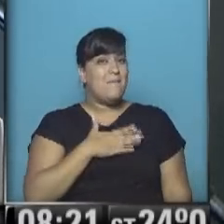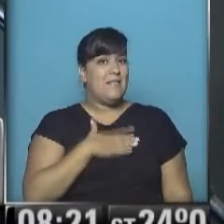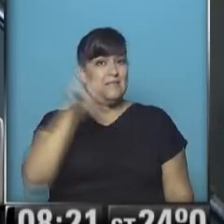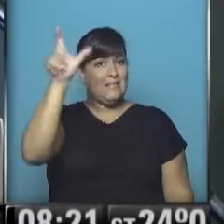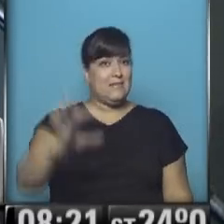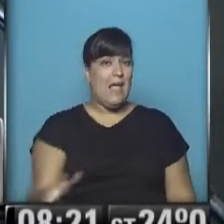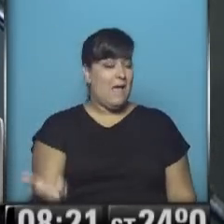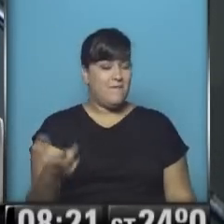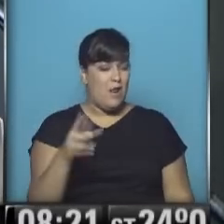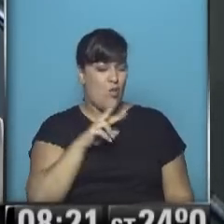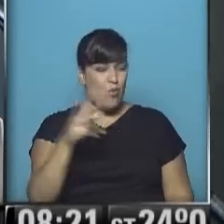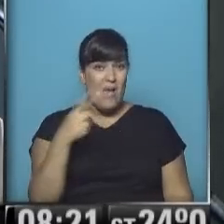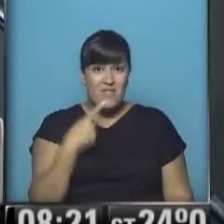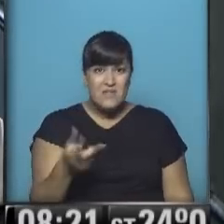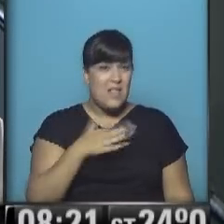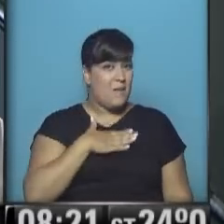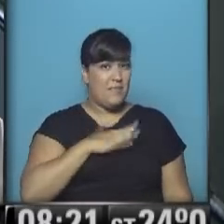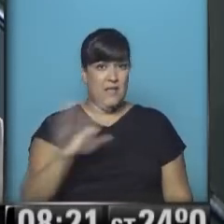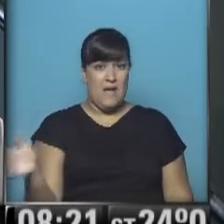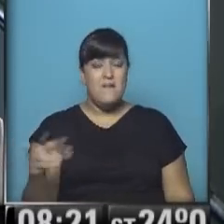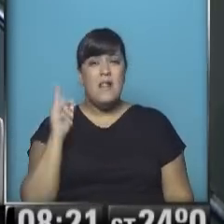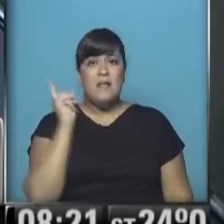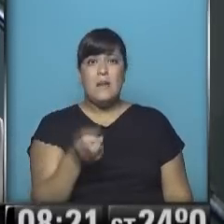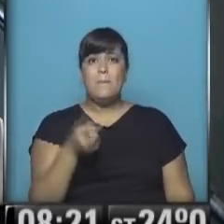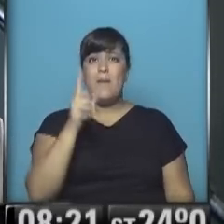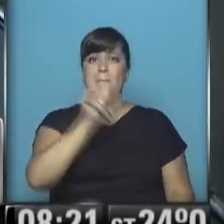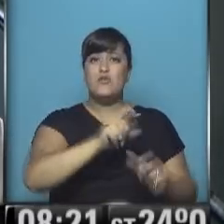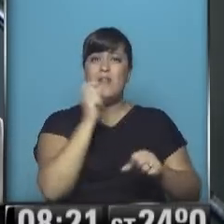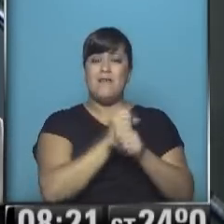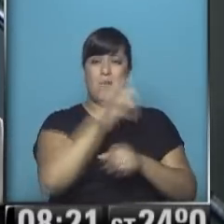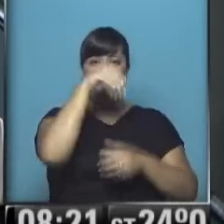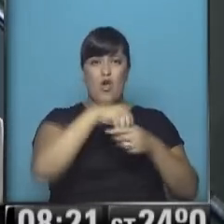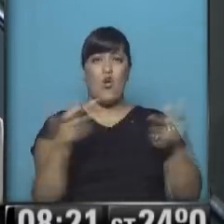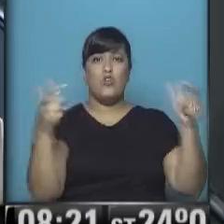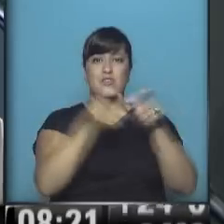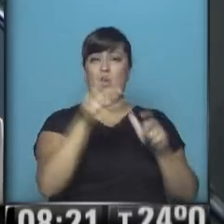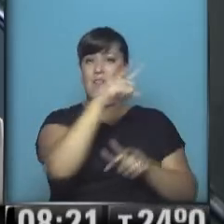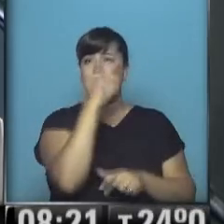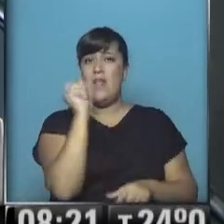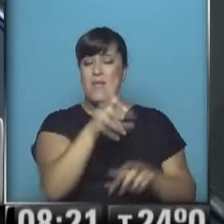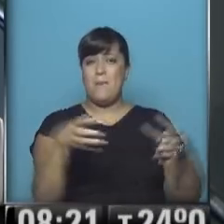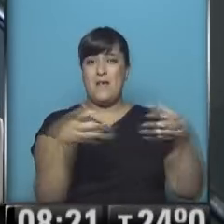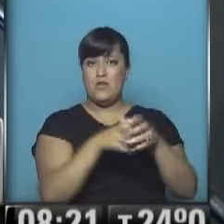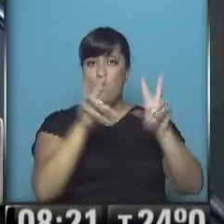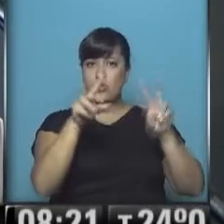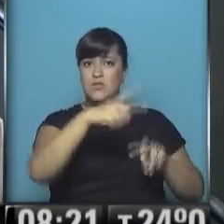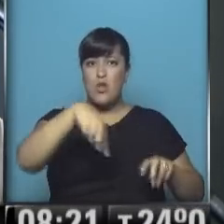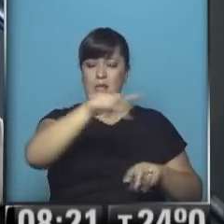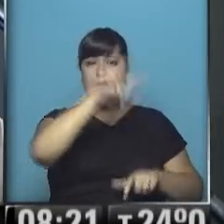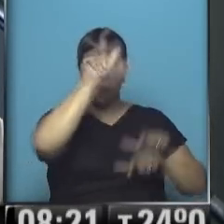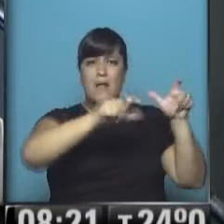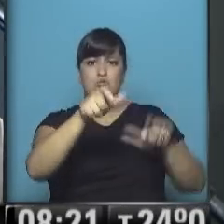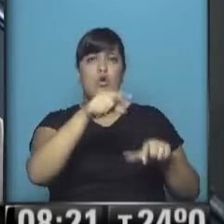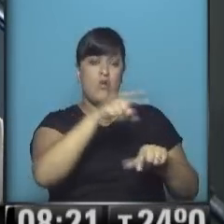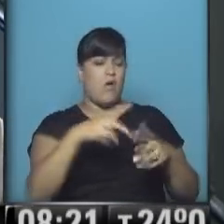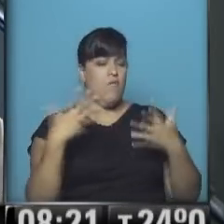plantea. Y a su vez, todos los miembros que estamos en el Consejo Nacional Federal del Partido Justicialista estamos allí en virtud de nuestra